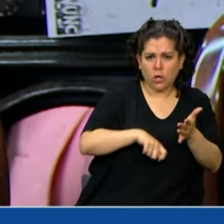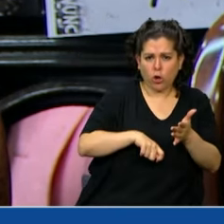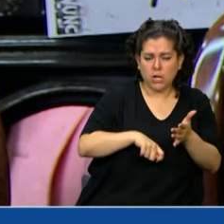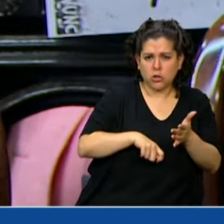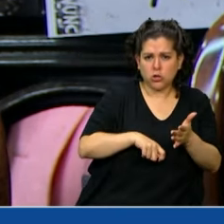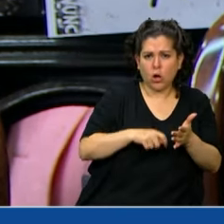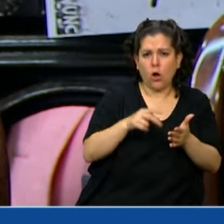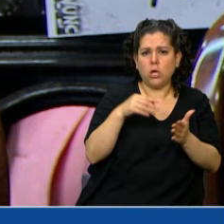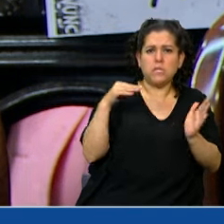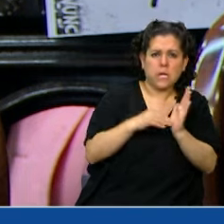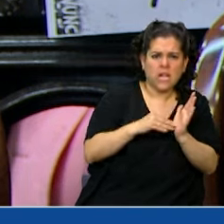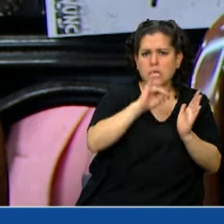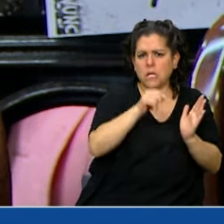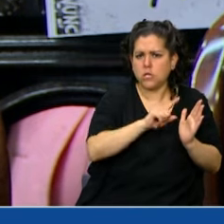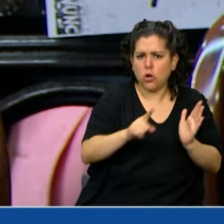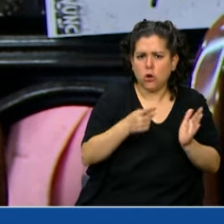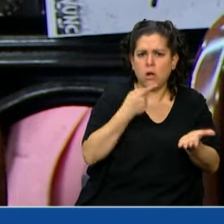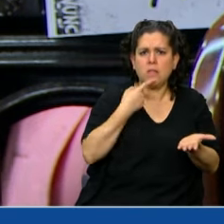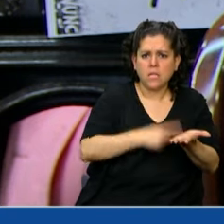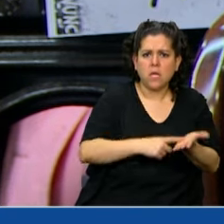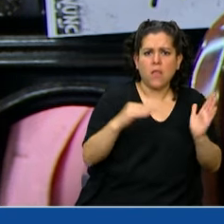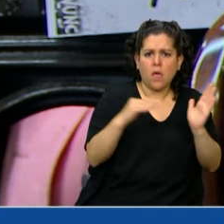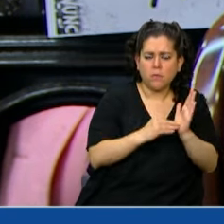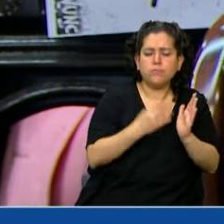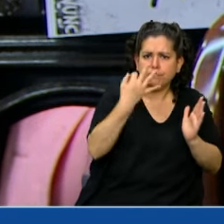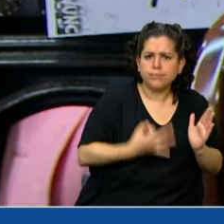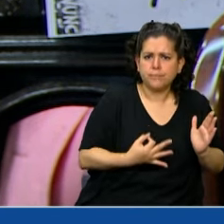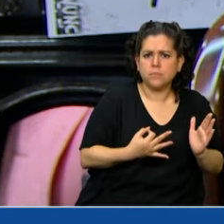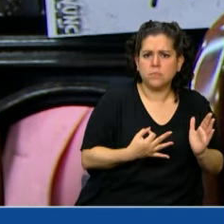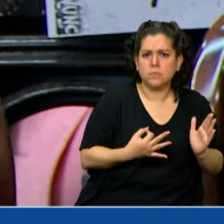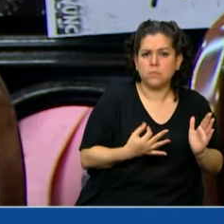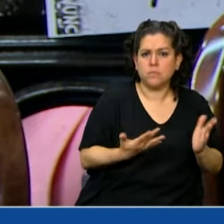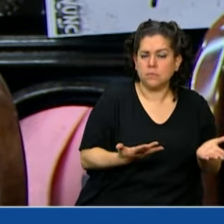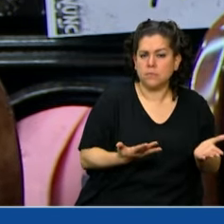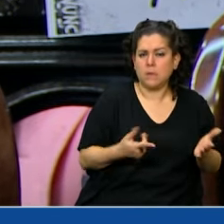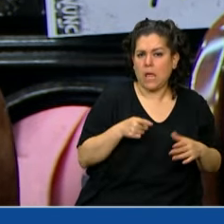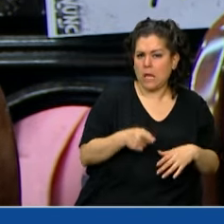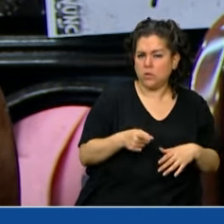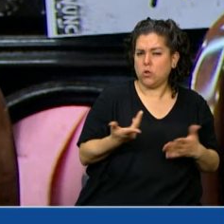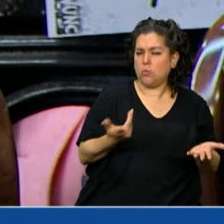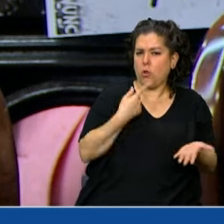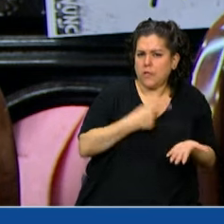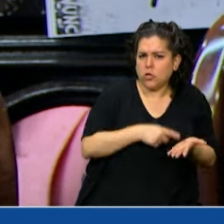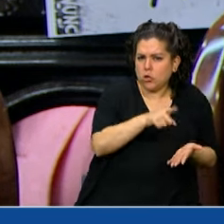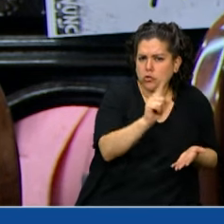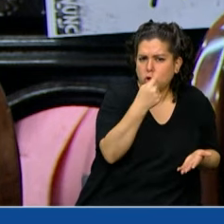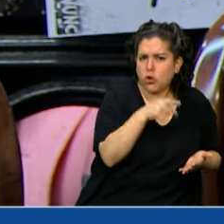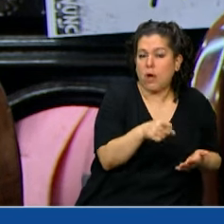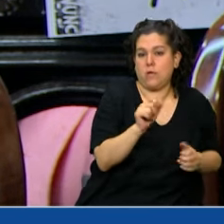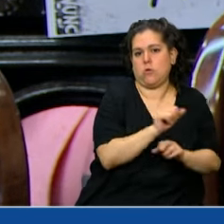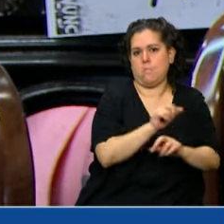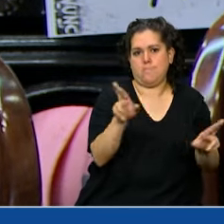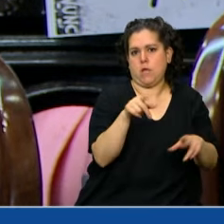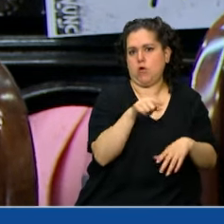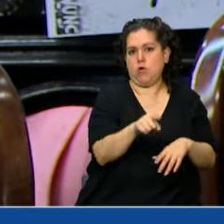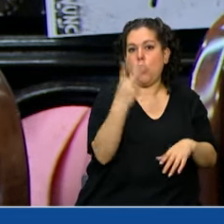puede decir si lo registra o no Y además le quitan las sanciones si no lo registra la verdad que esto que están planteando empeora además de